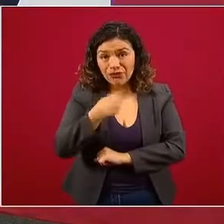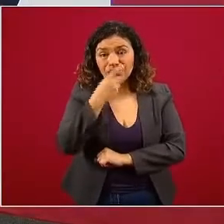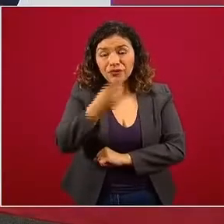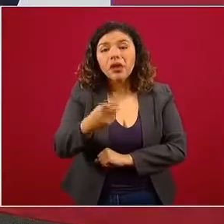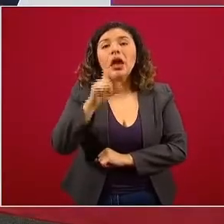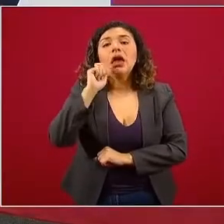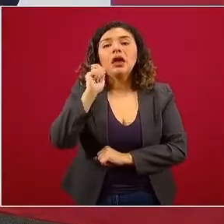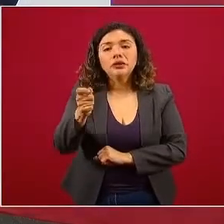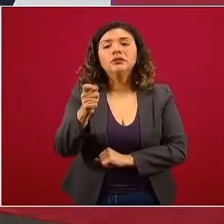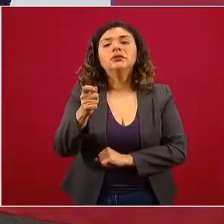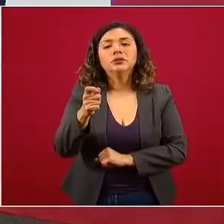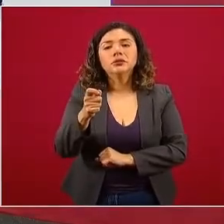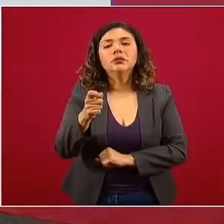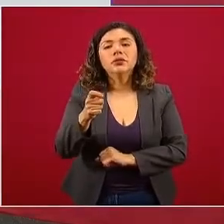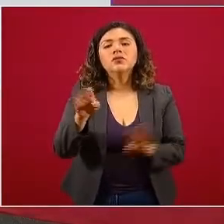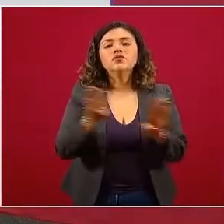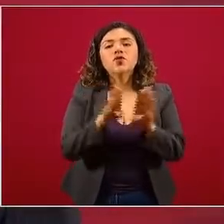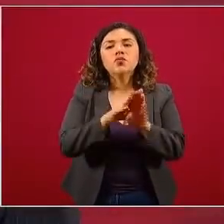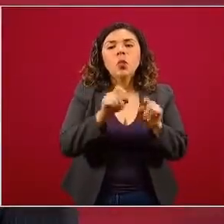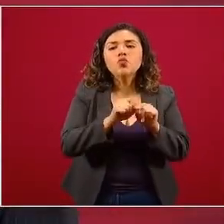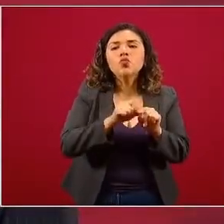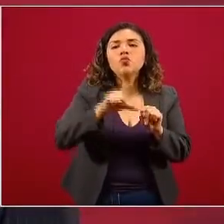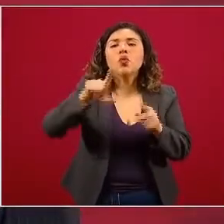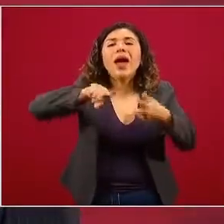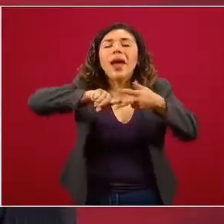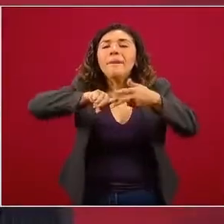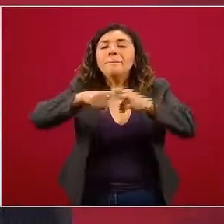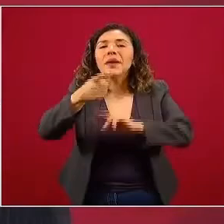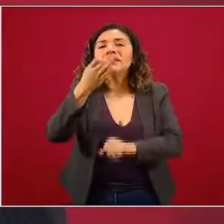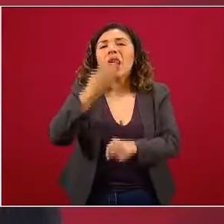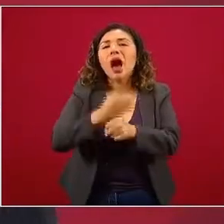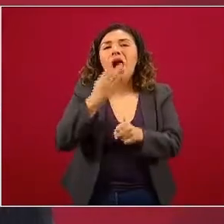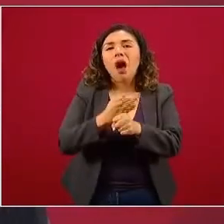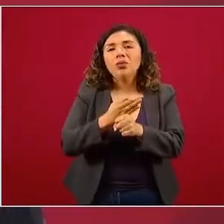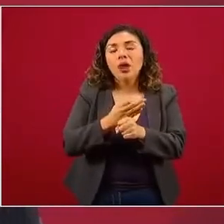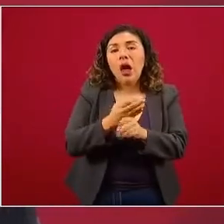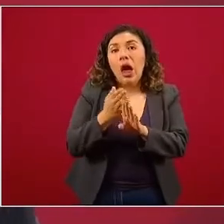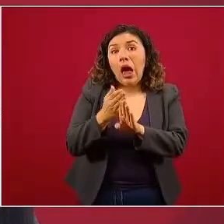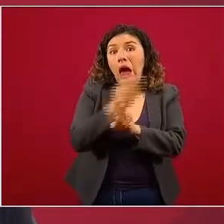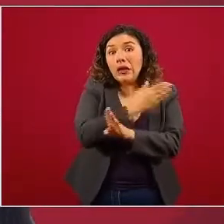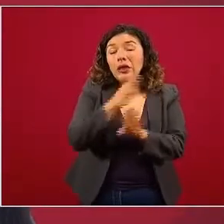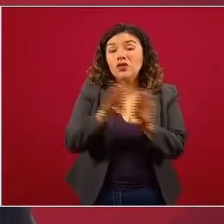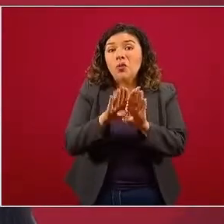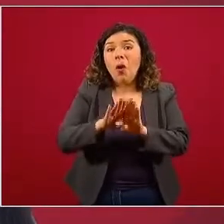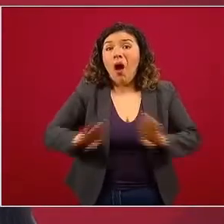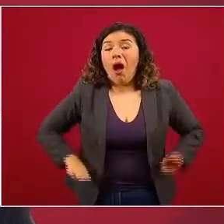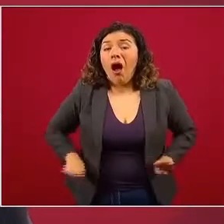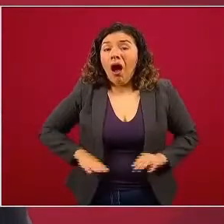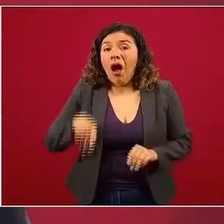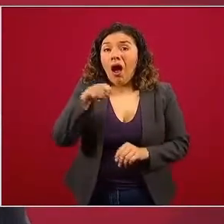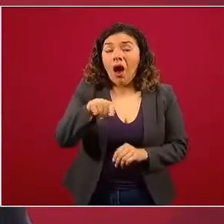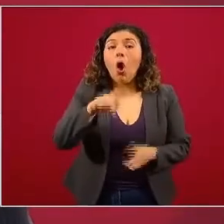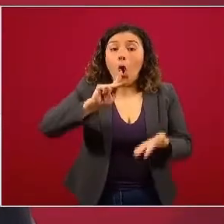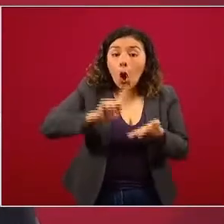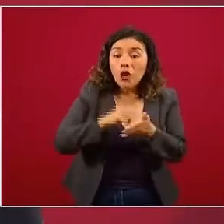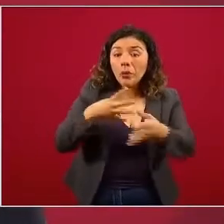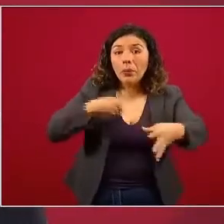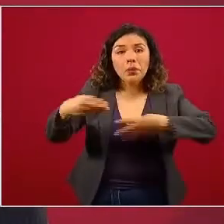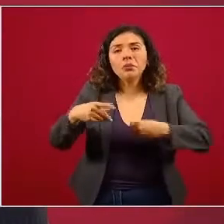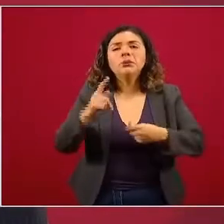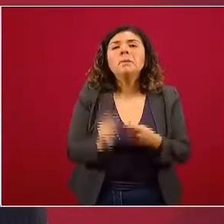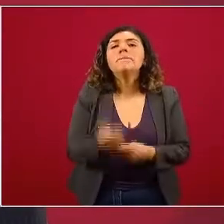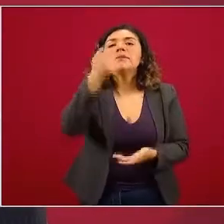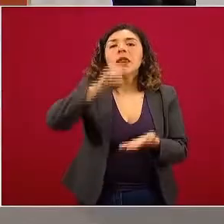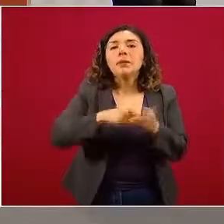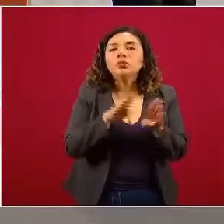estoy mencionando es la curva epidémica inicial, es decir, no es una condición de rebrote.